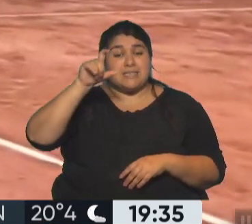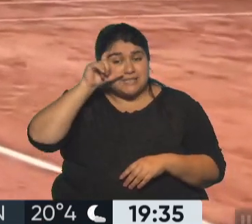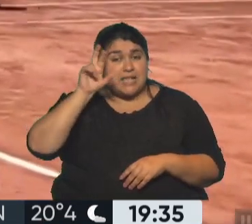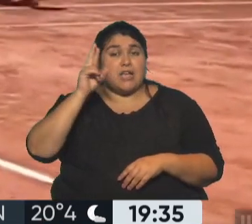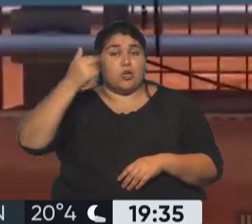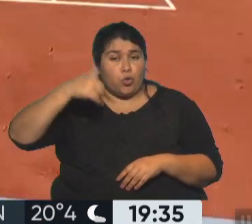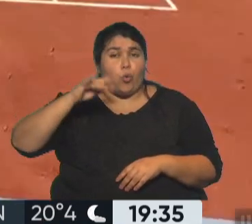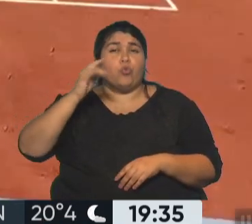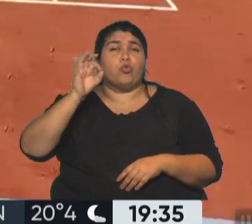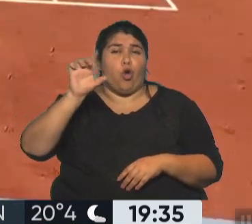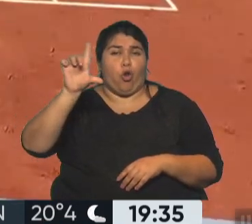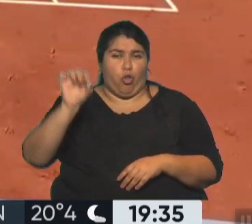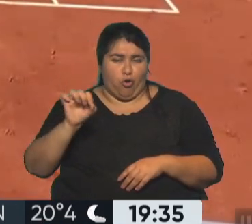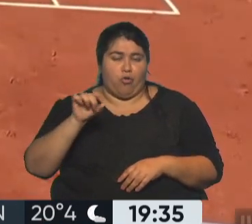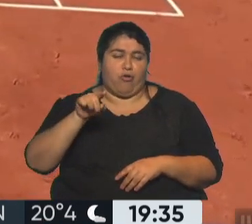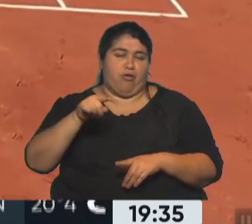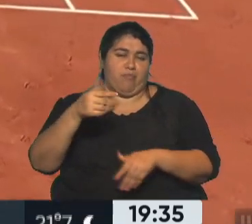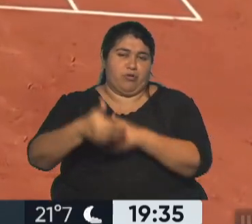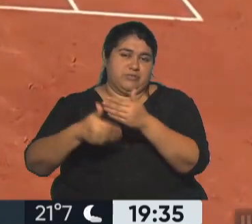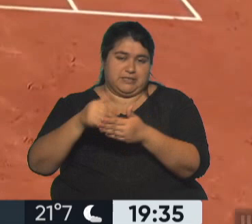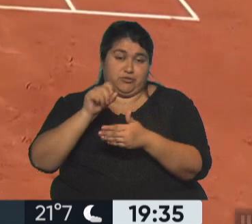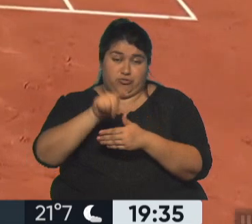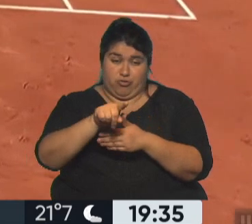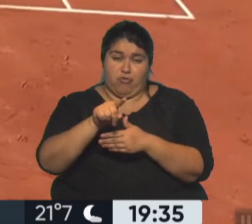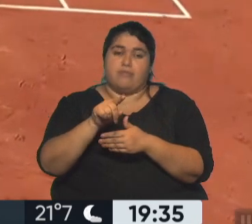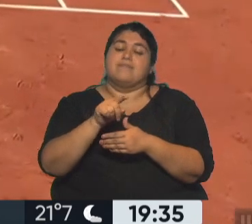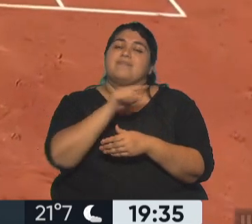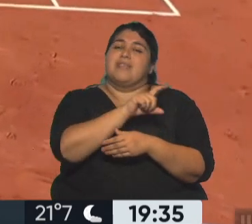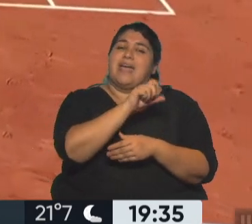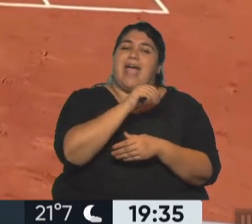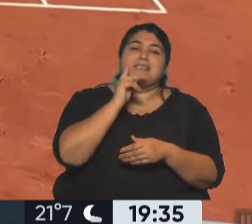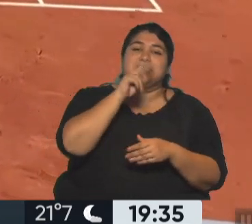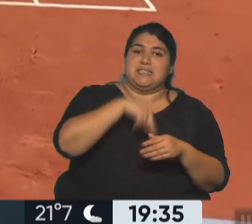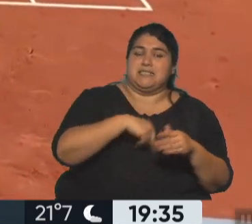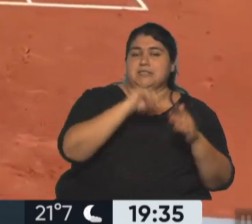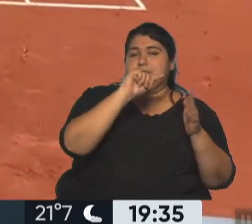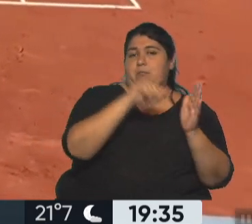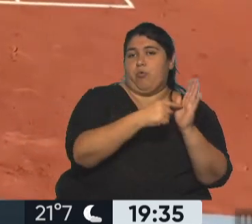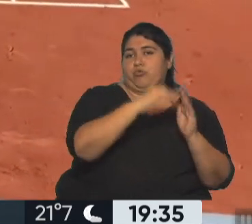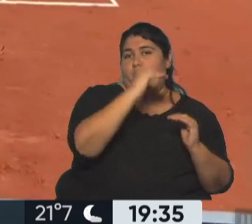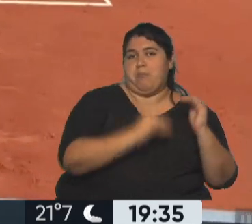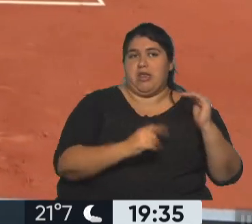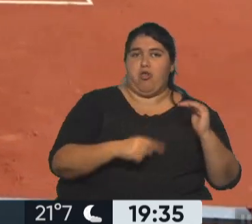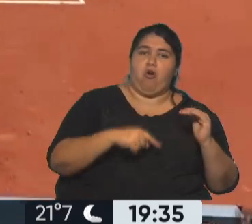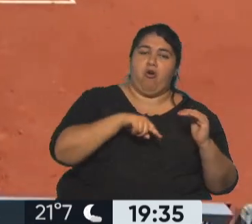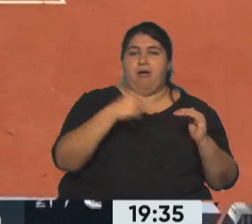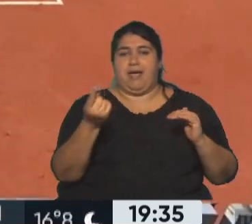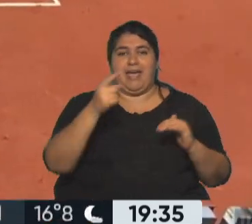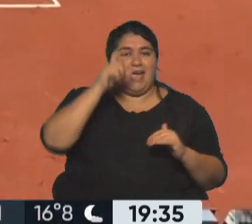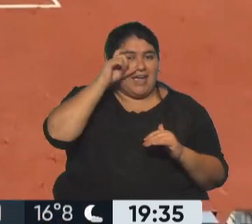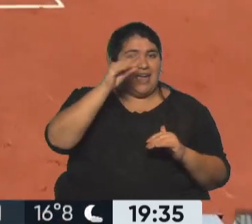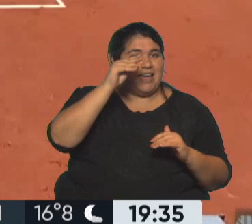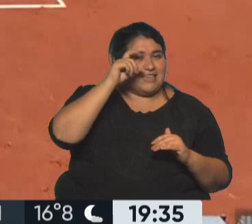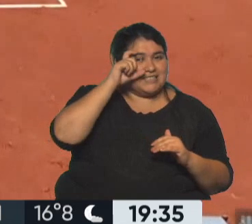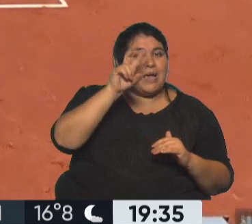terreno, y cada uno de los... Quizá Cachín está un escalón más abajo que Echeverri en este momento y Fran Cerúndolo. Entonces representa la posibilidad de que llegue